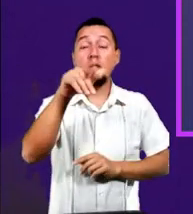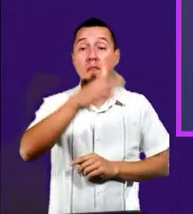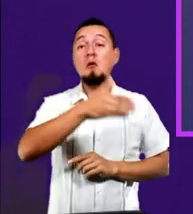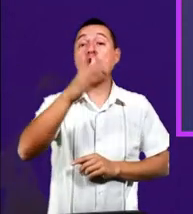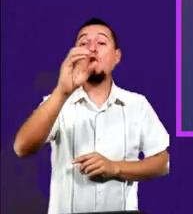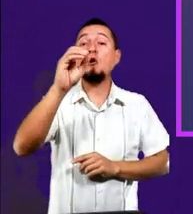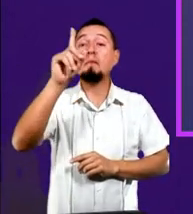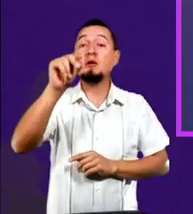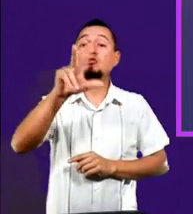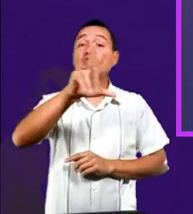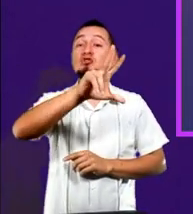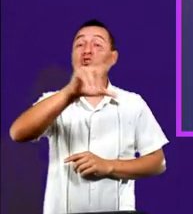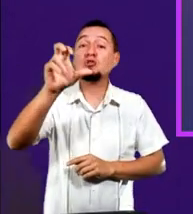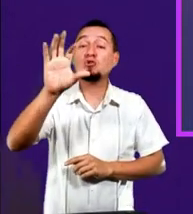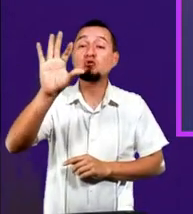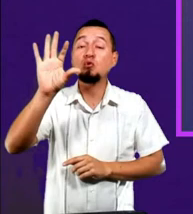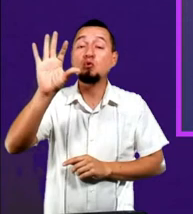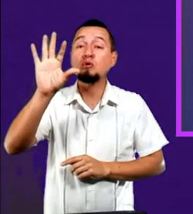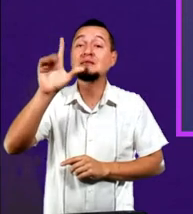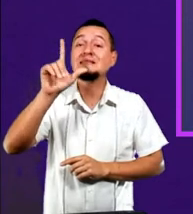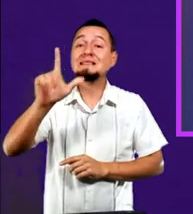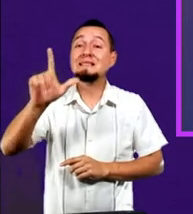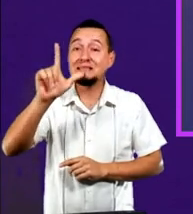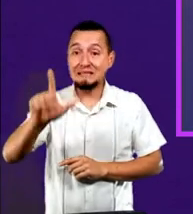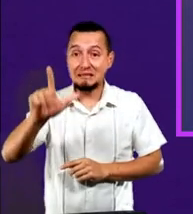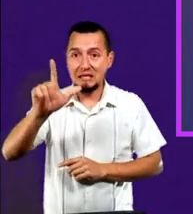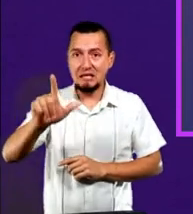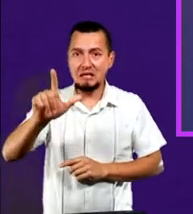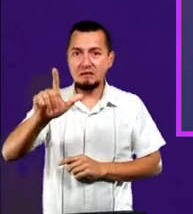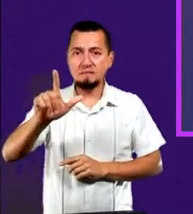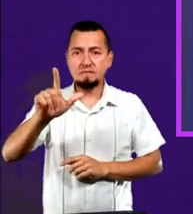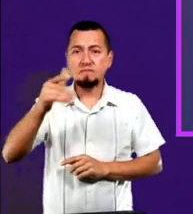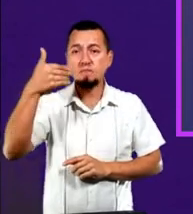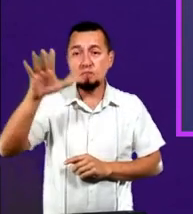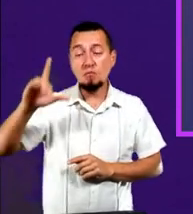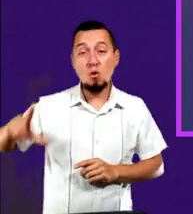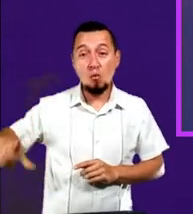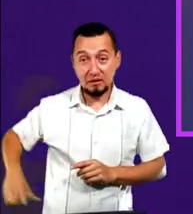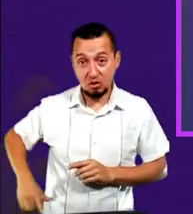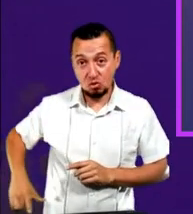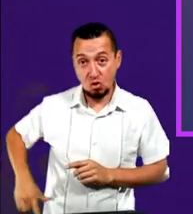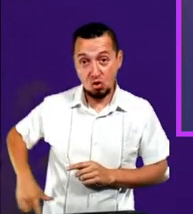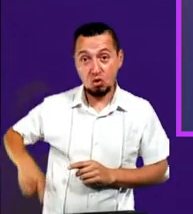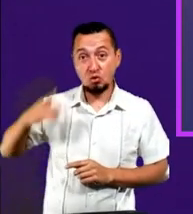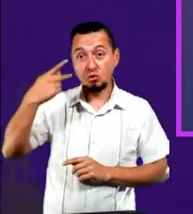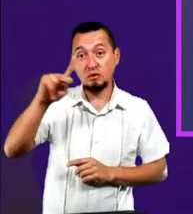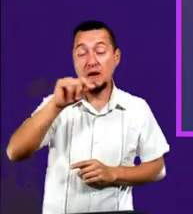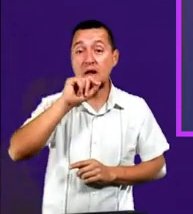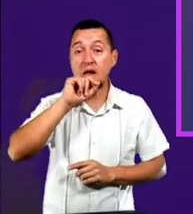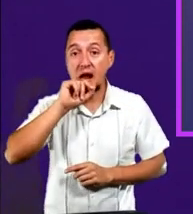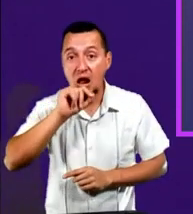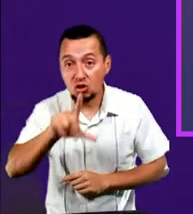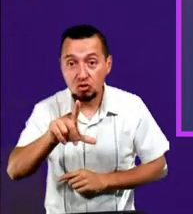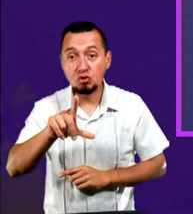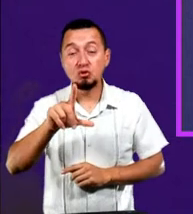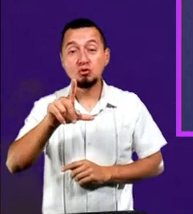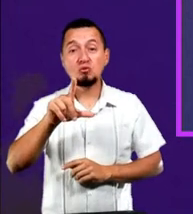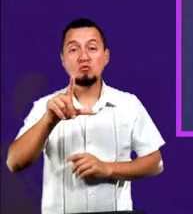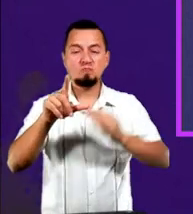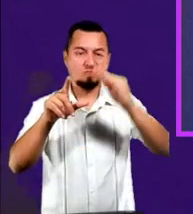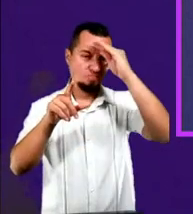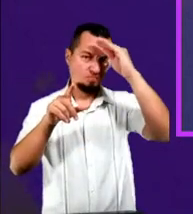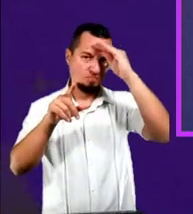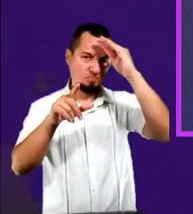1817. El gobernador de Jalisco le tuvo que conceder autorización para recibir